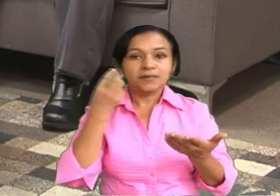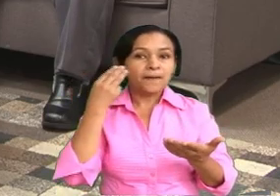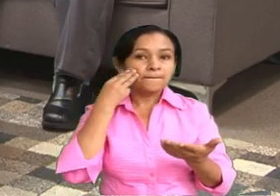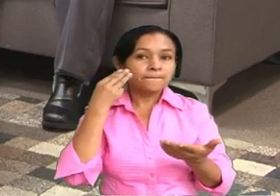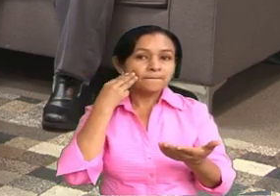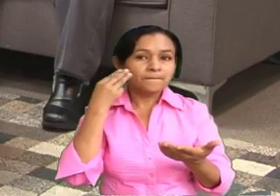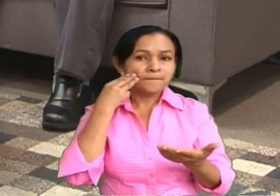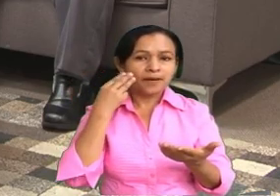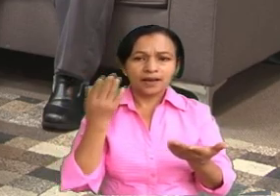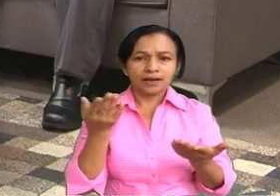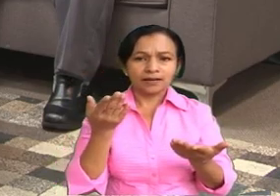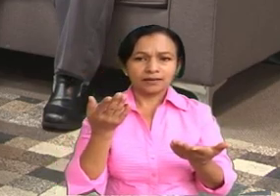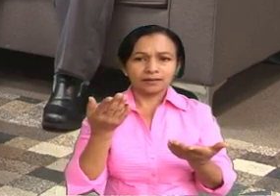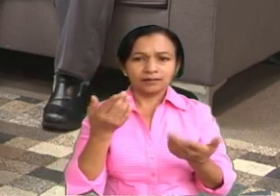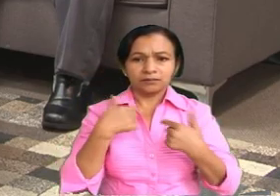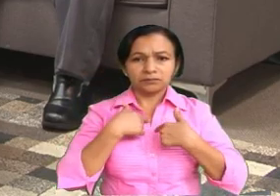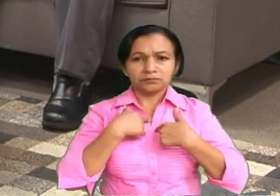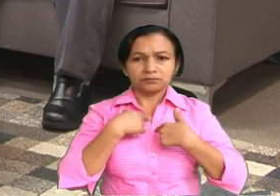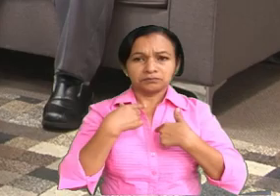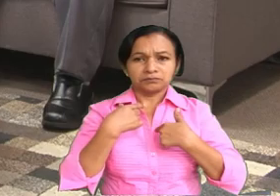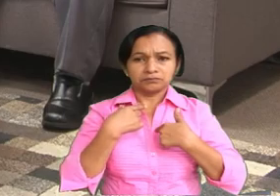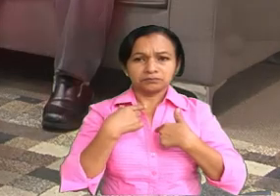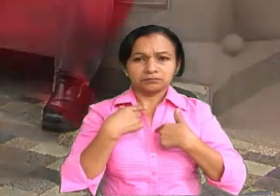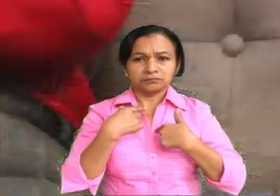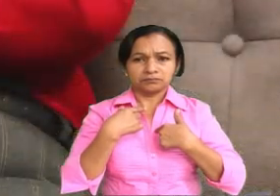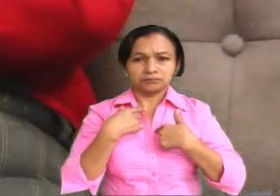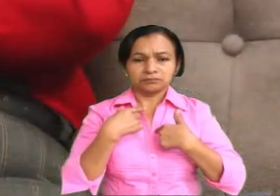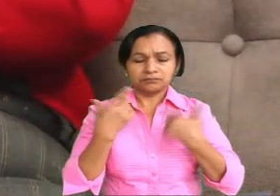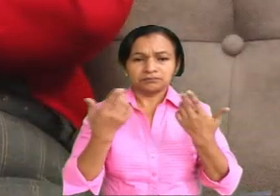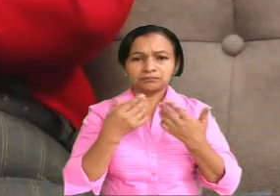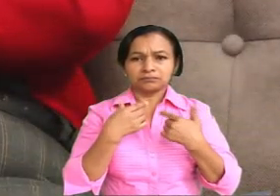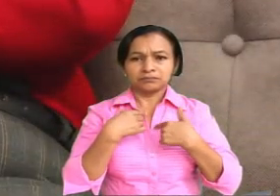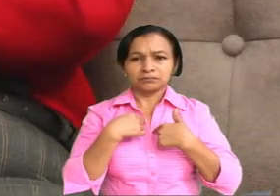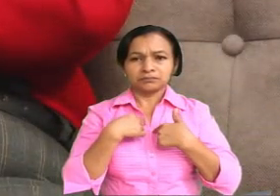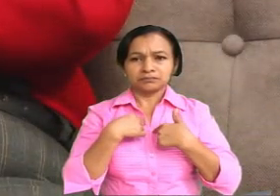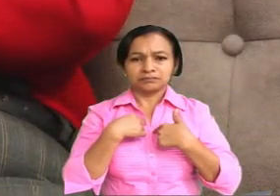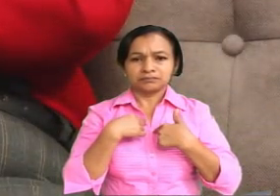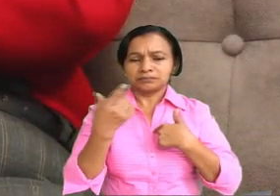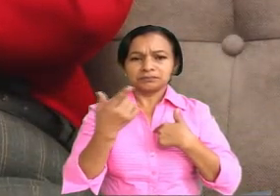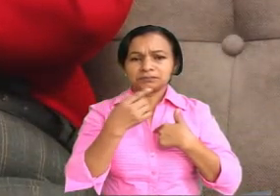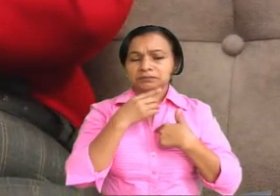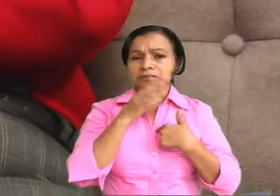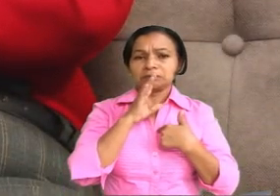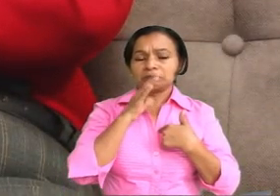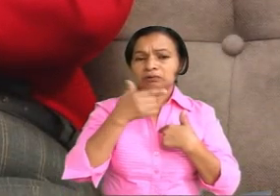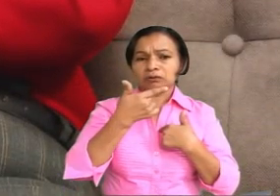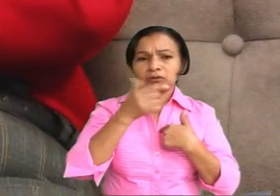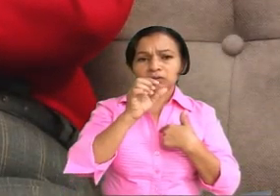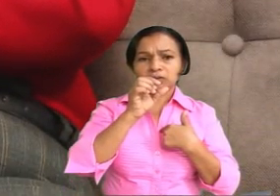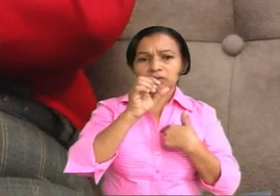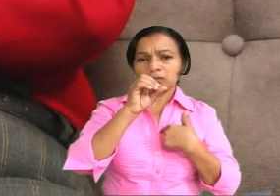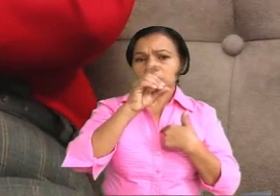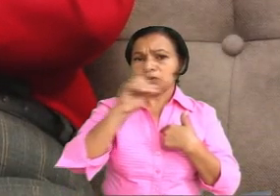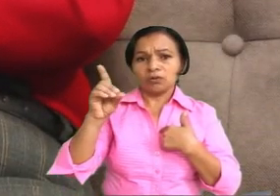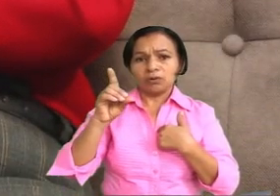una señora, no saben, mi hijo llegó diciéndome, ella hacía, dice, good afternoon. ¿Y qué es eso? Pues mami, le dice, te estoy